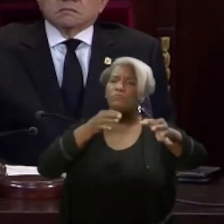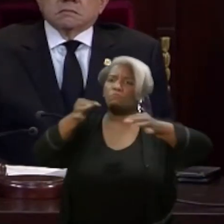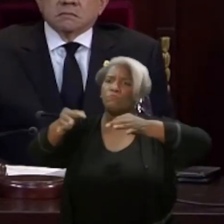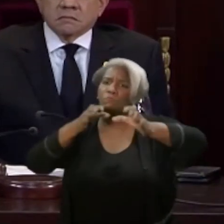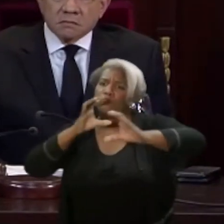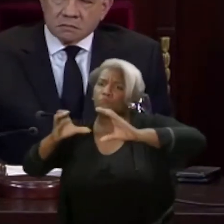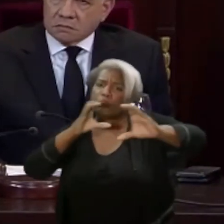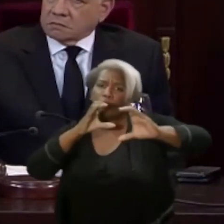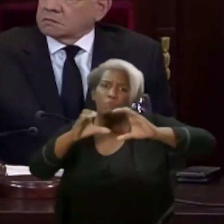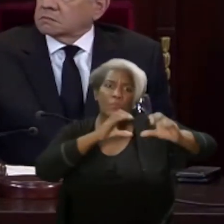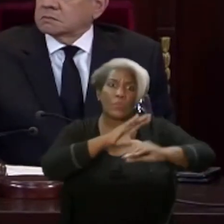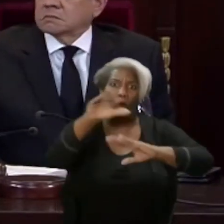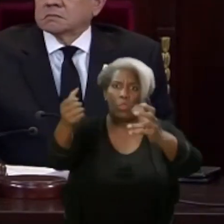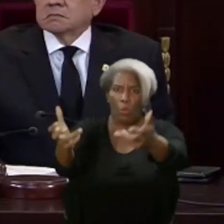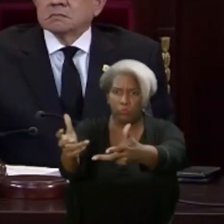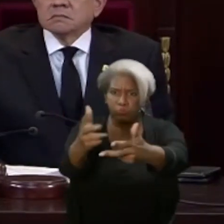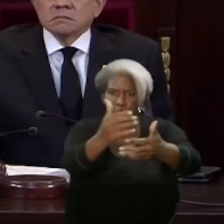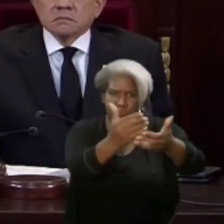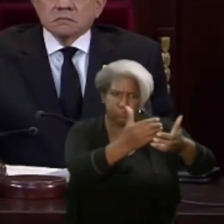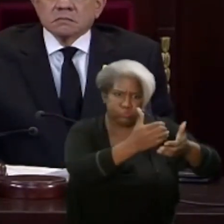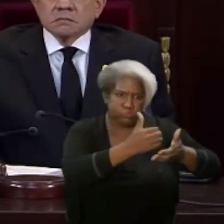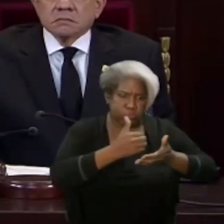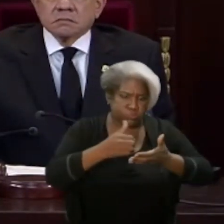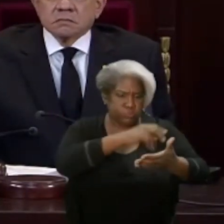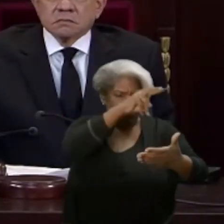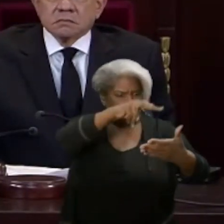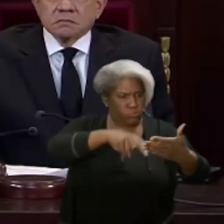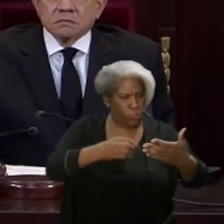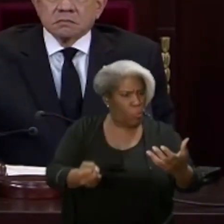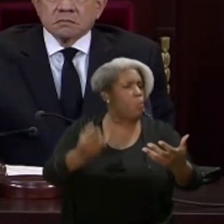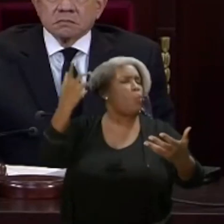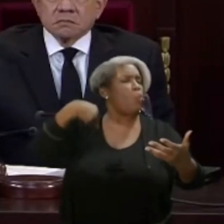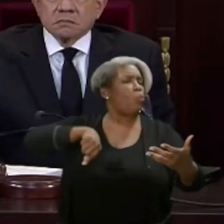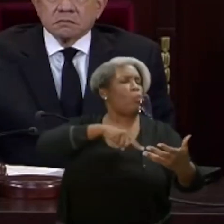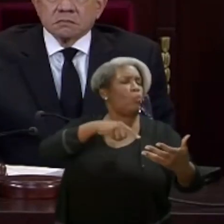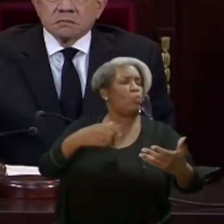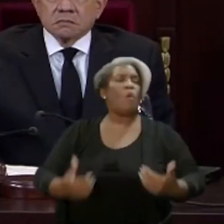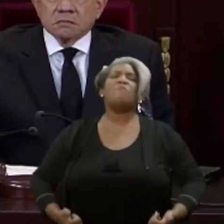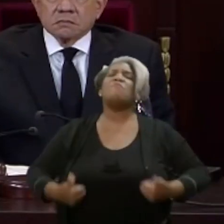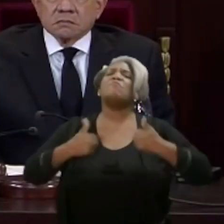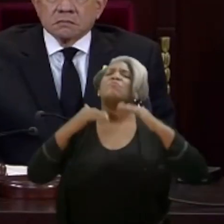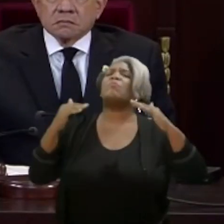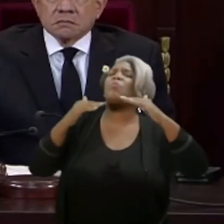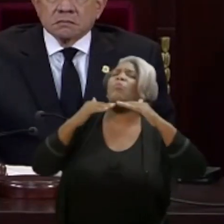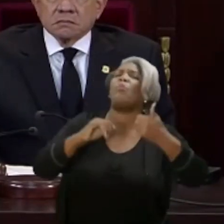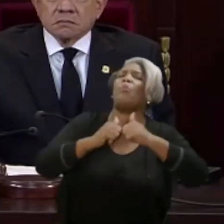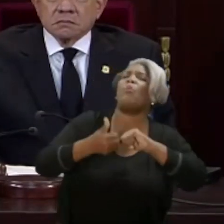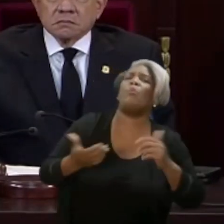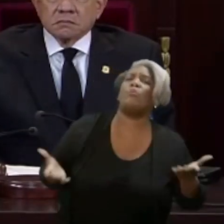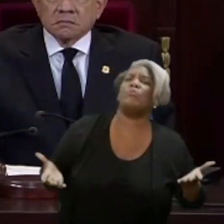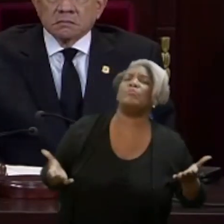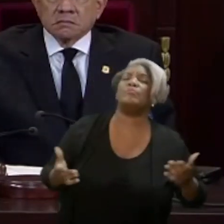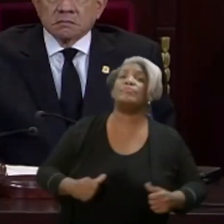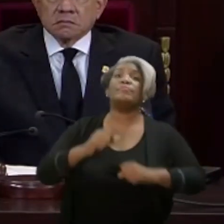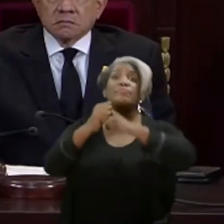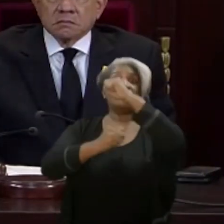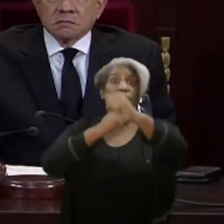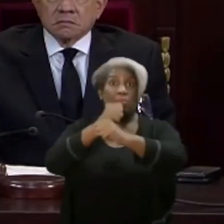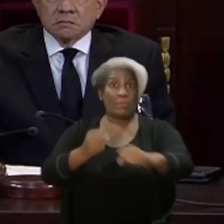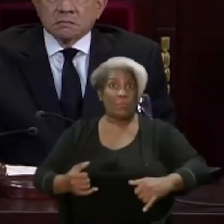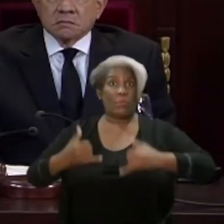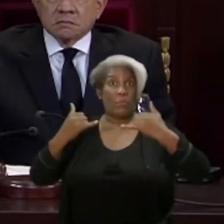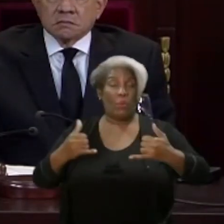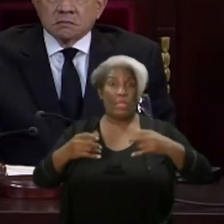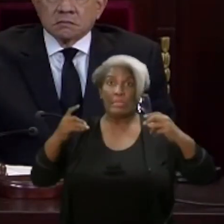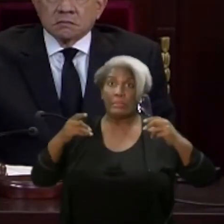nos permitirá tener información actualizada de cuántos somos y cómo vivimos. En este mismo año, y con una rapidez